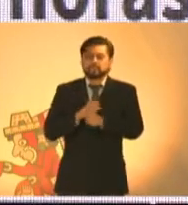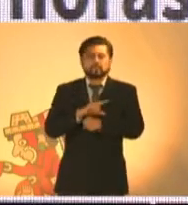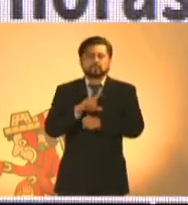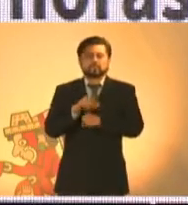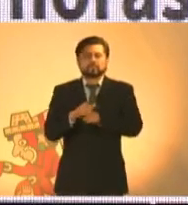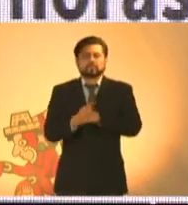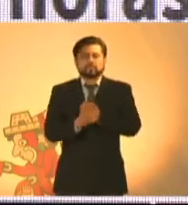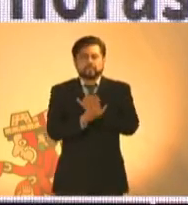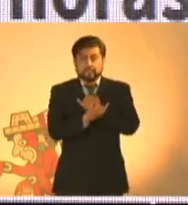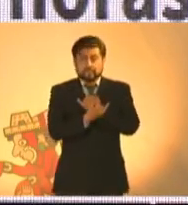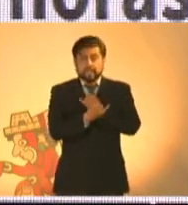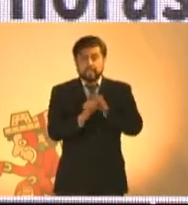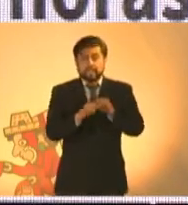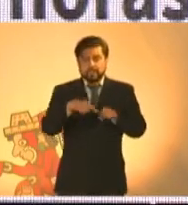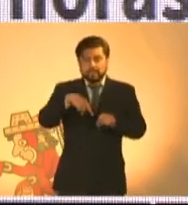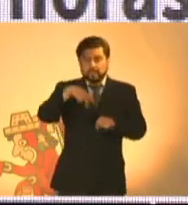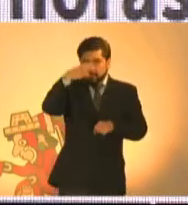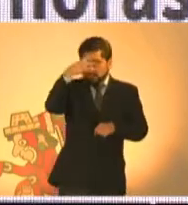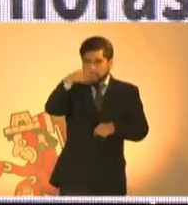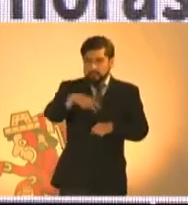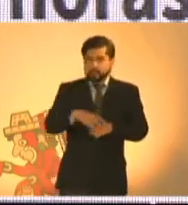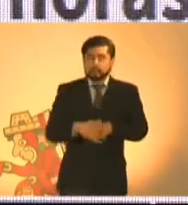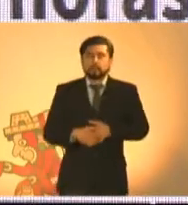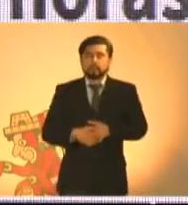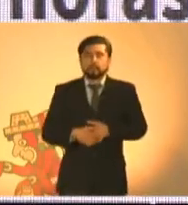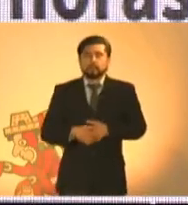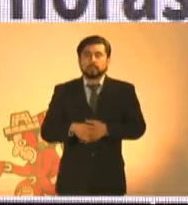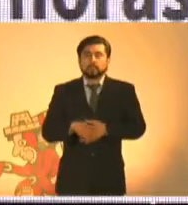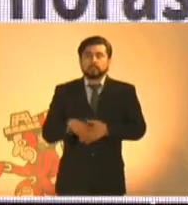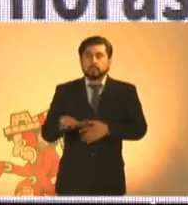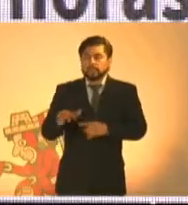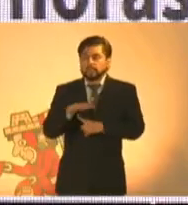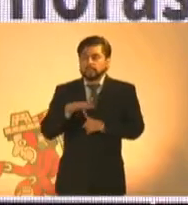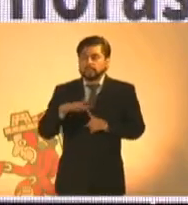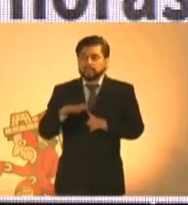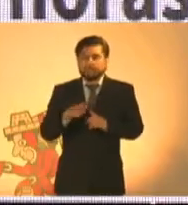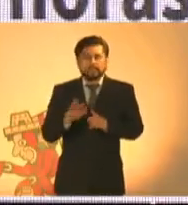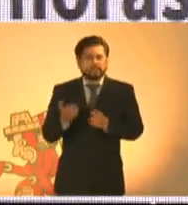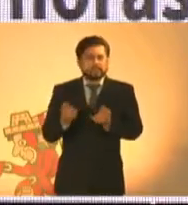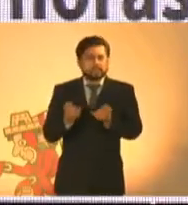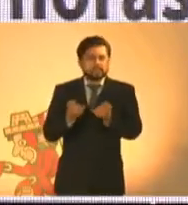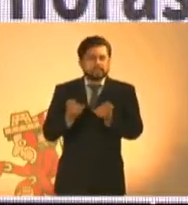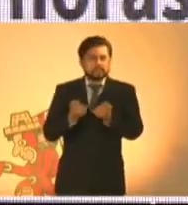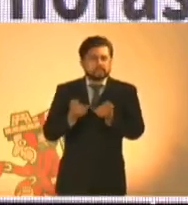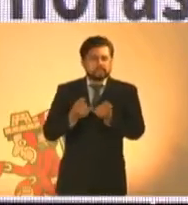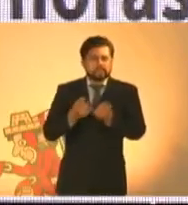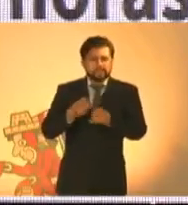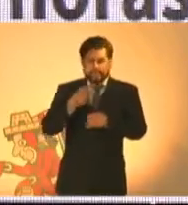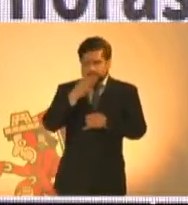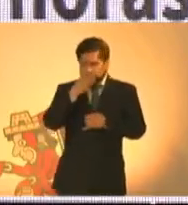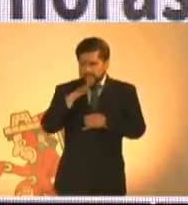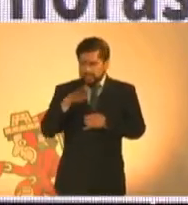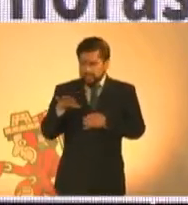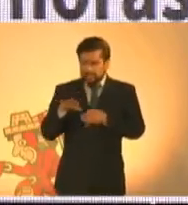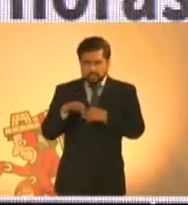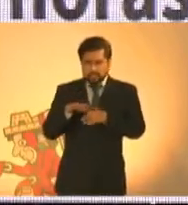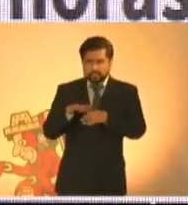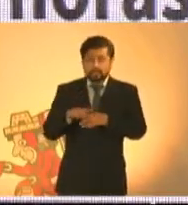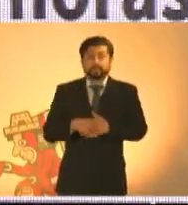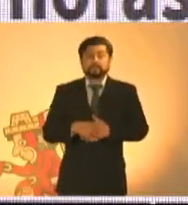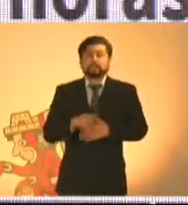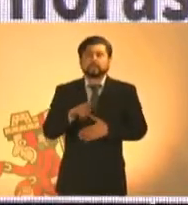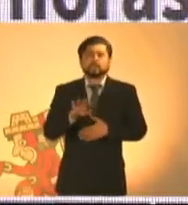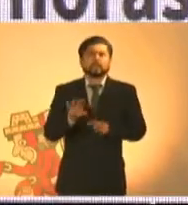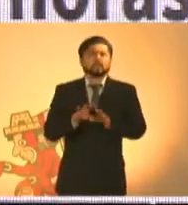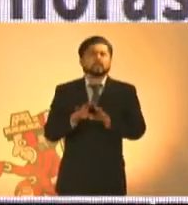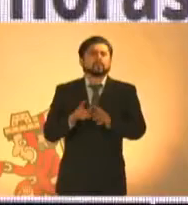independencia mexicana la época están muy paralelas y cómo es pero